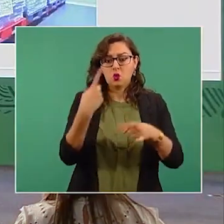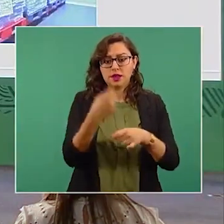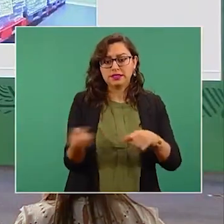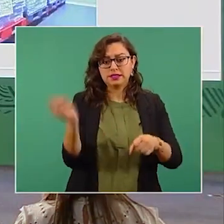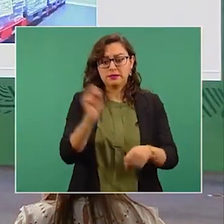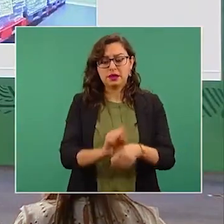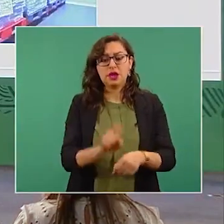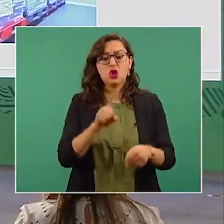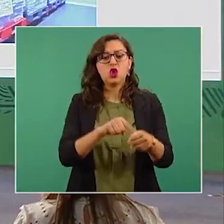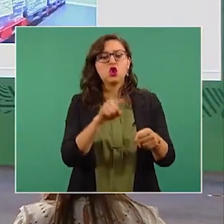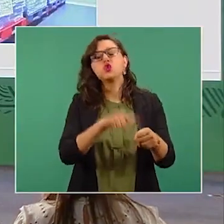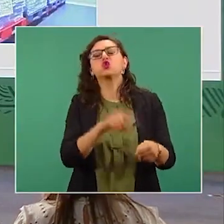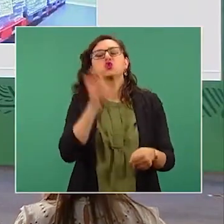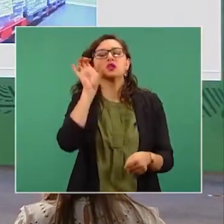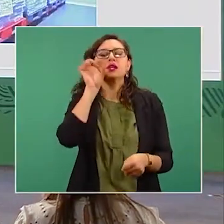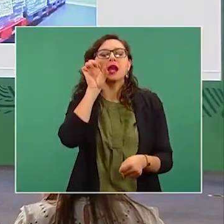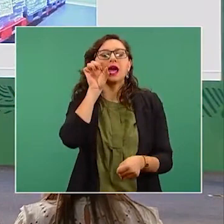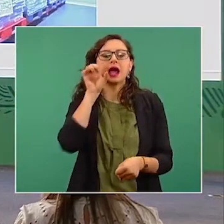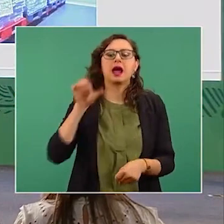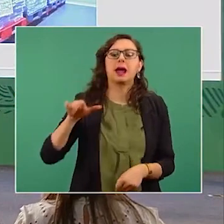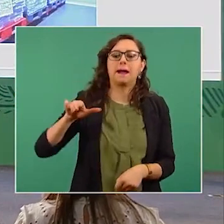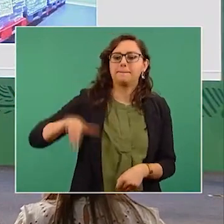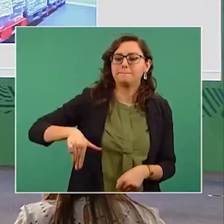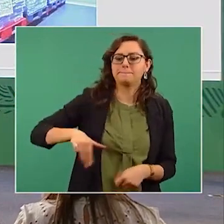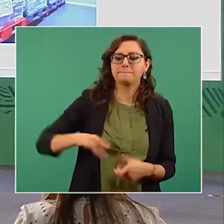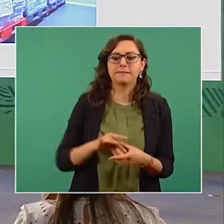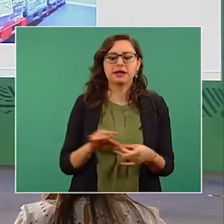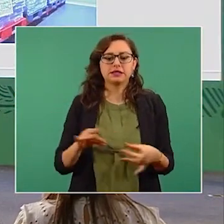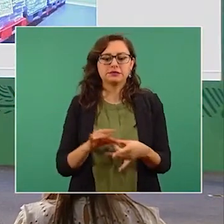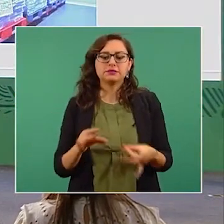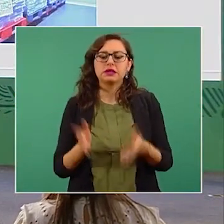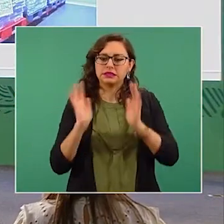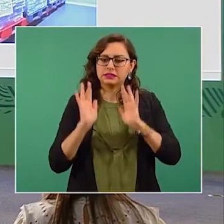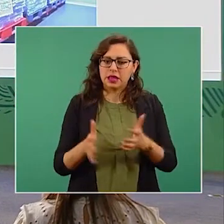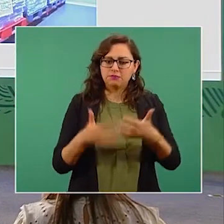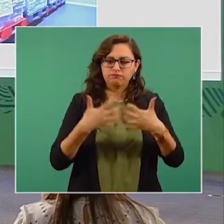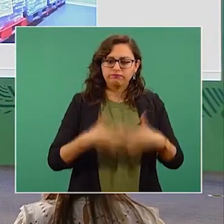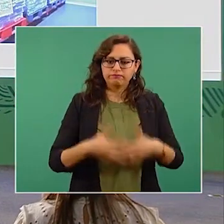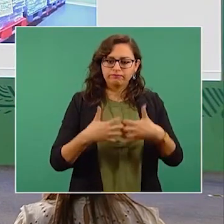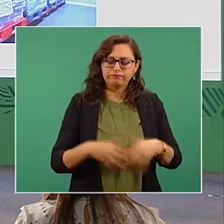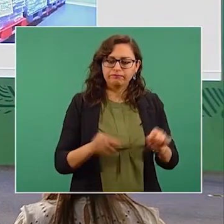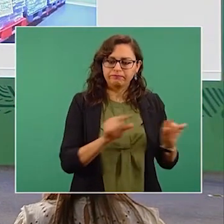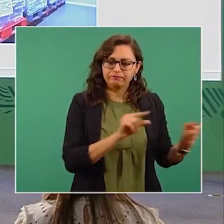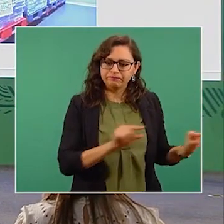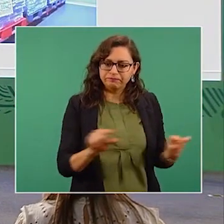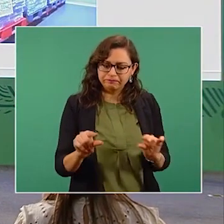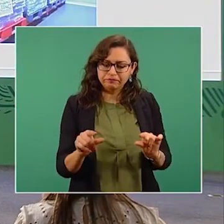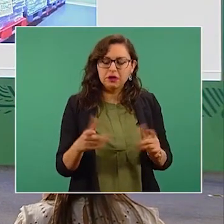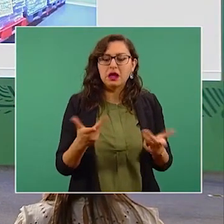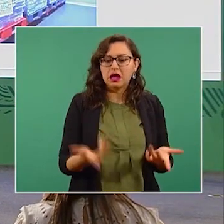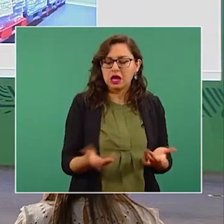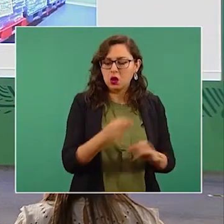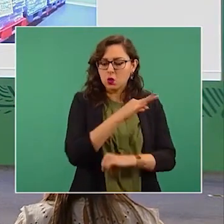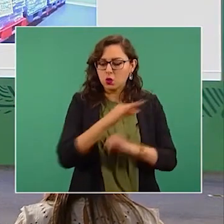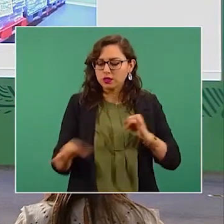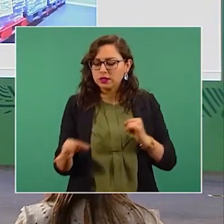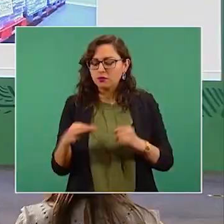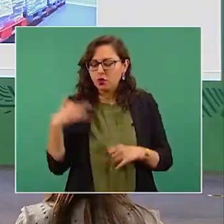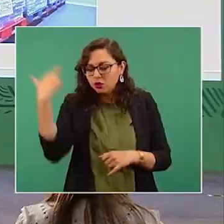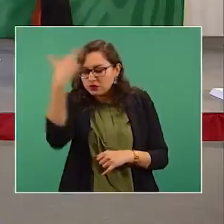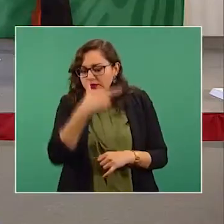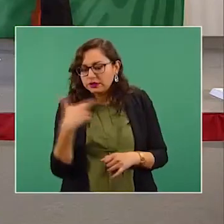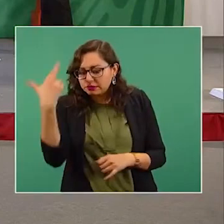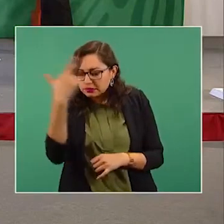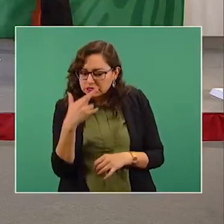Es lo que acabo de informarles, que ya están producidos y pasan al proceso último de verificación